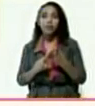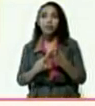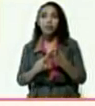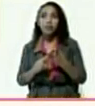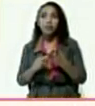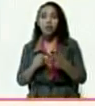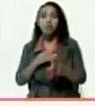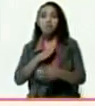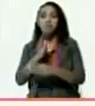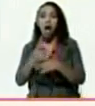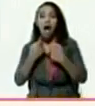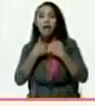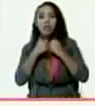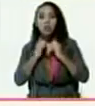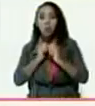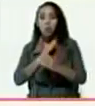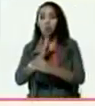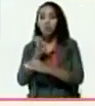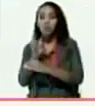Aristóbulo,